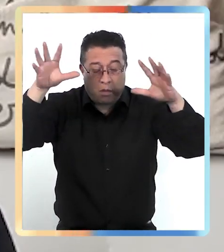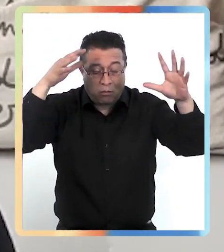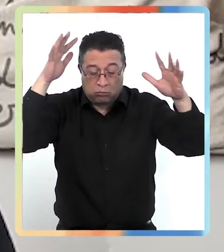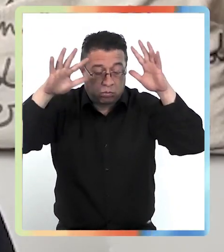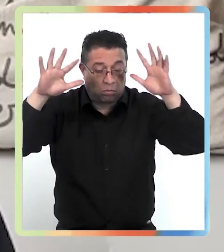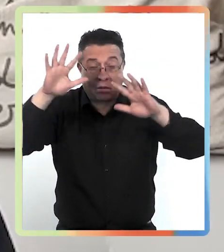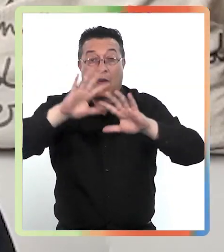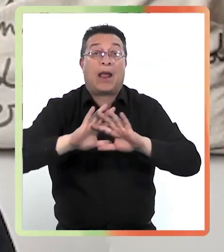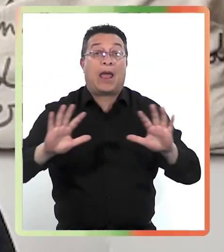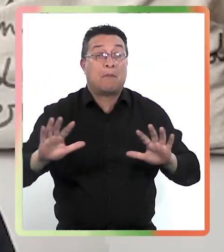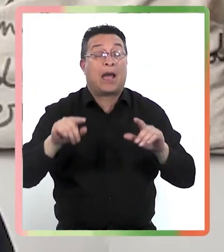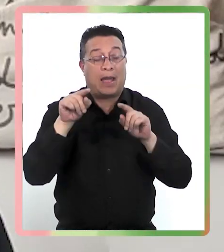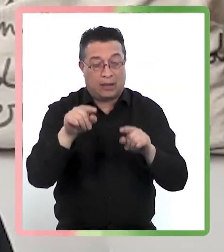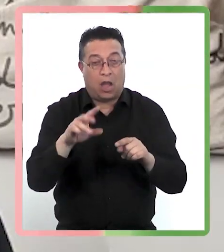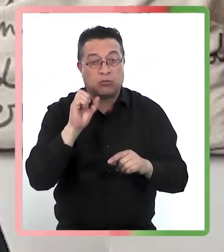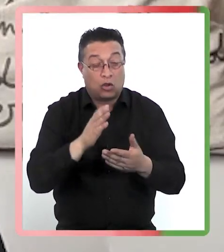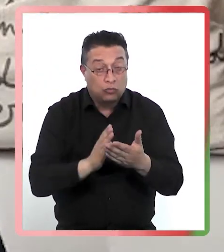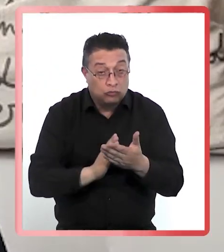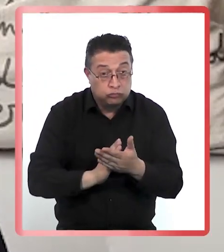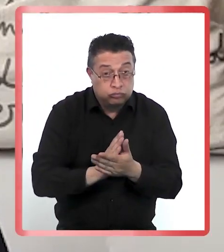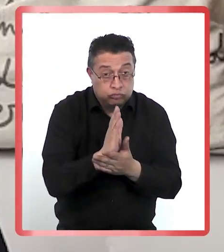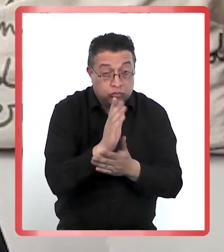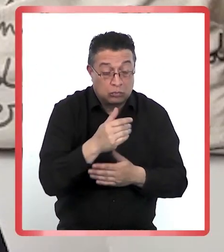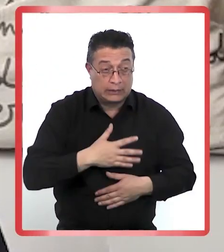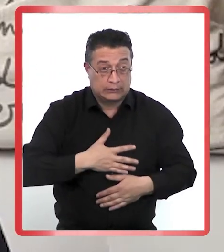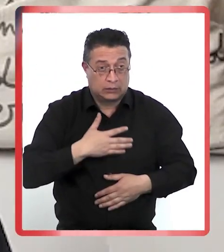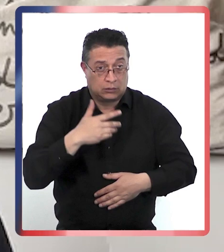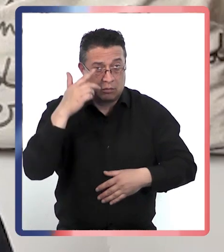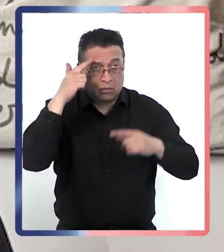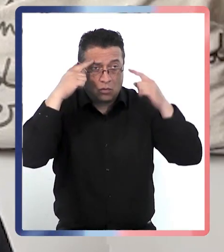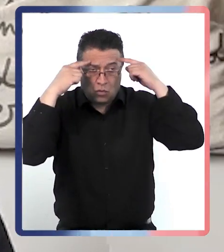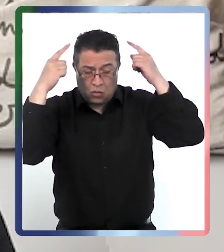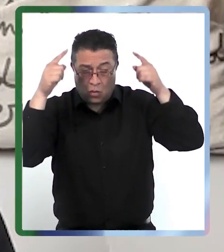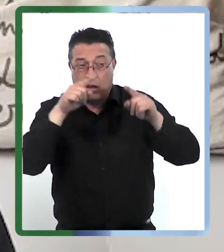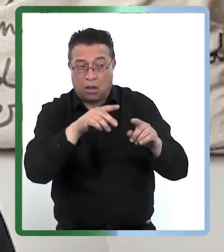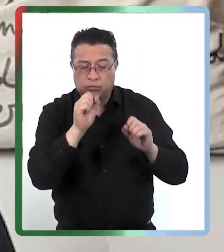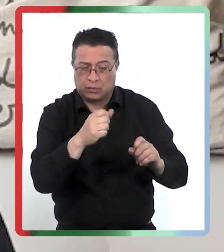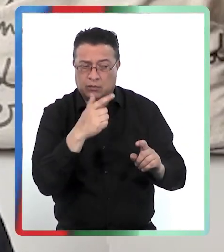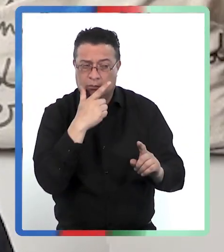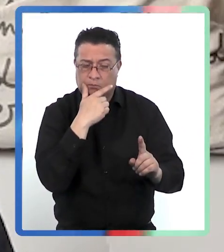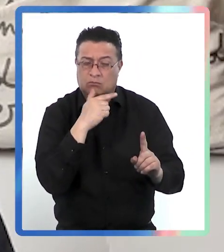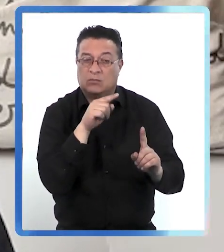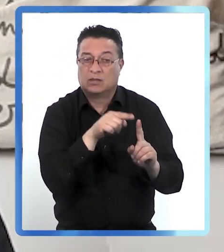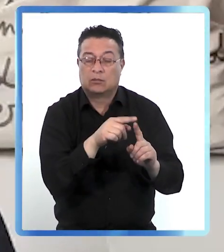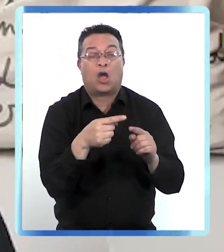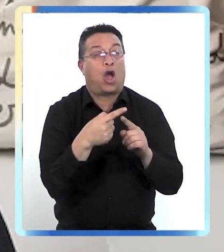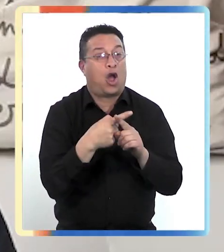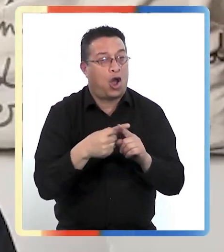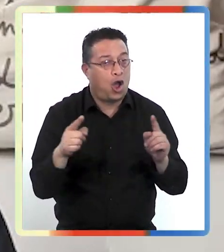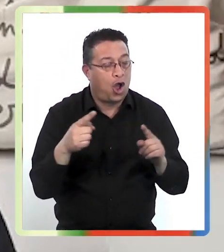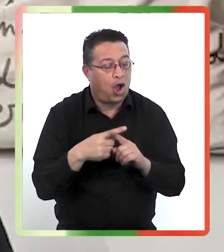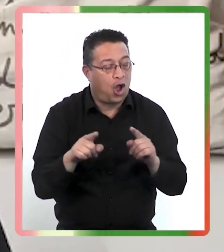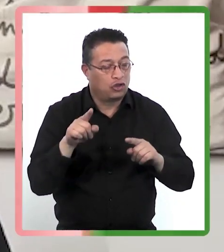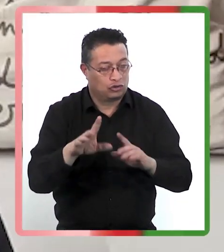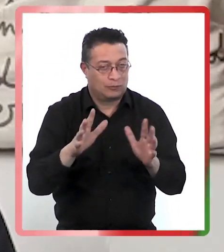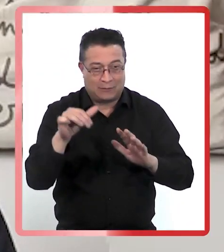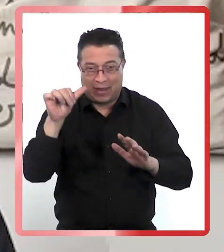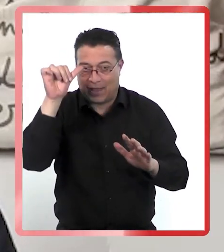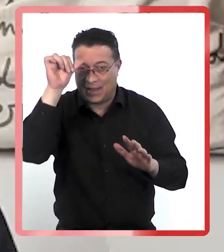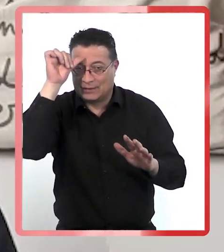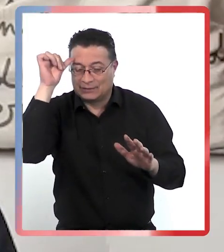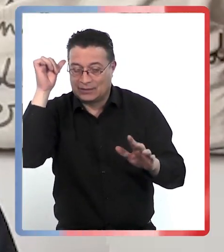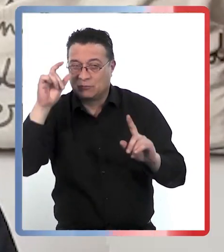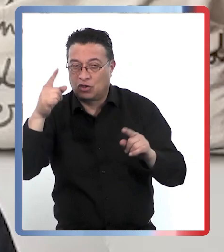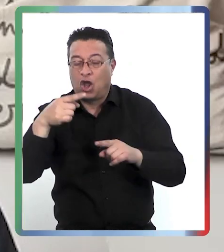paciente presenta psicosis de manera inicial o entre los primeros síntomas, uno más bien debiese pensar que puede tener otro tipo